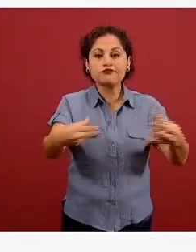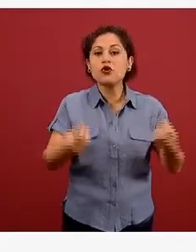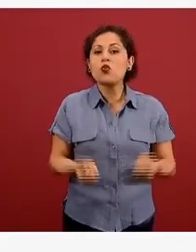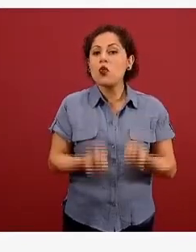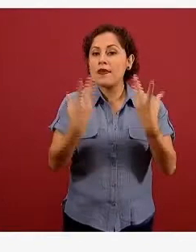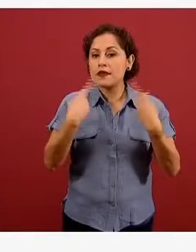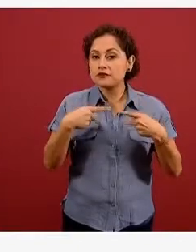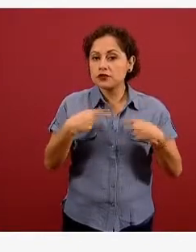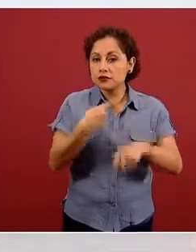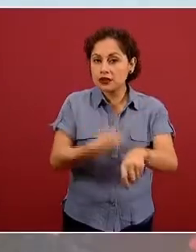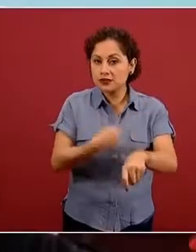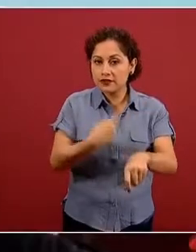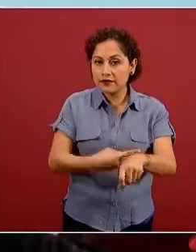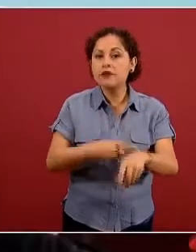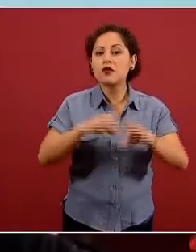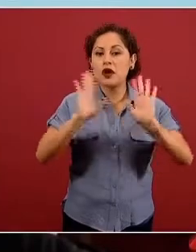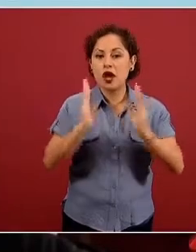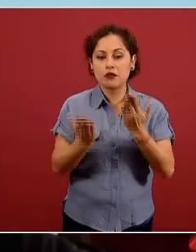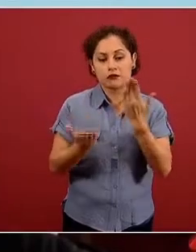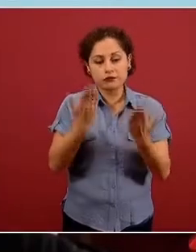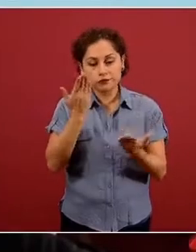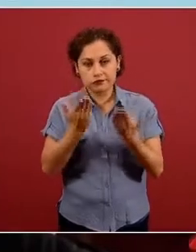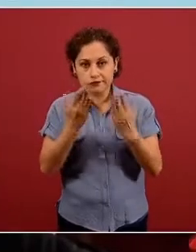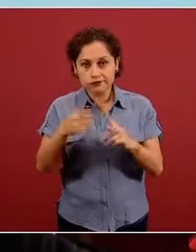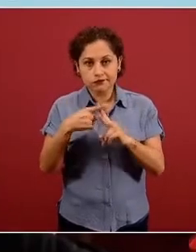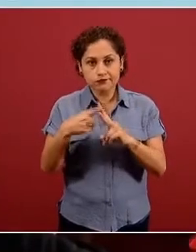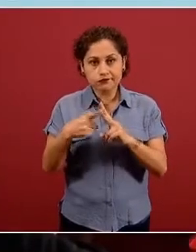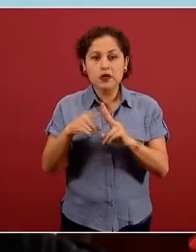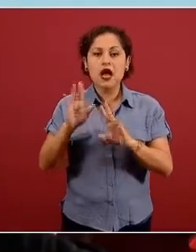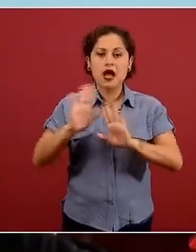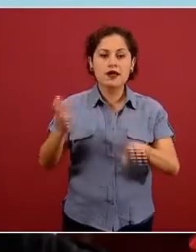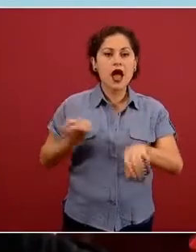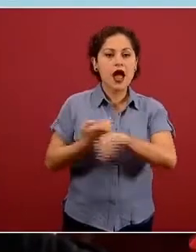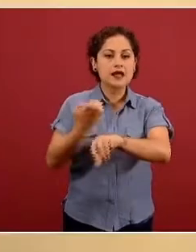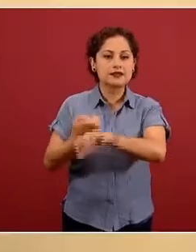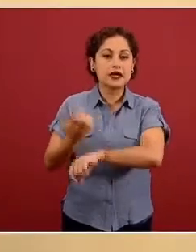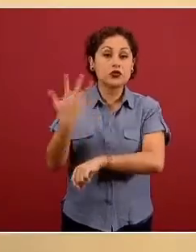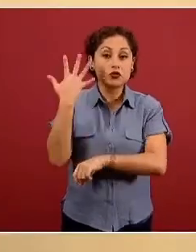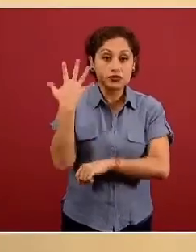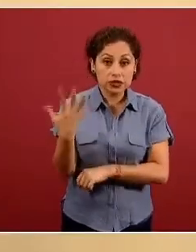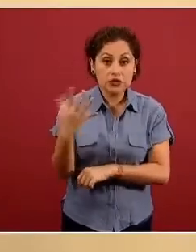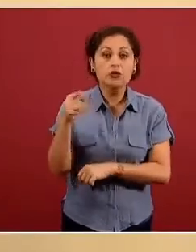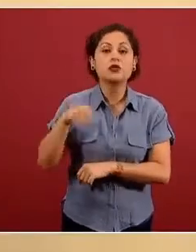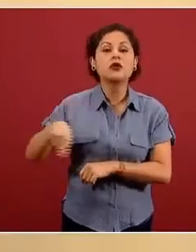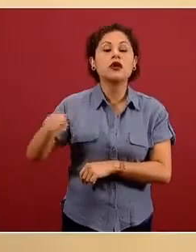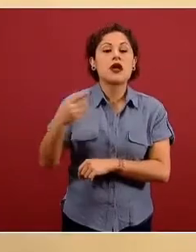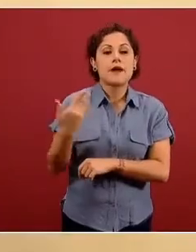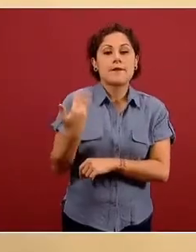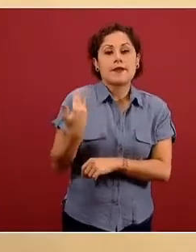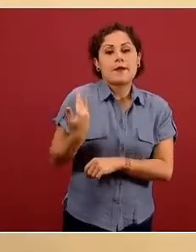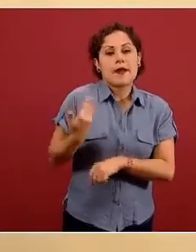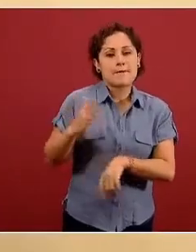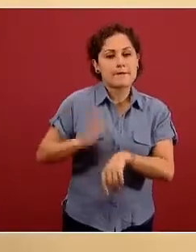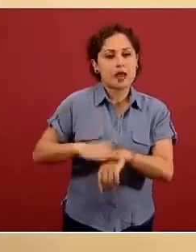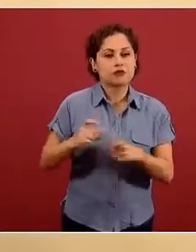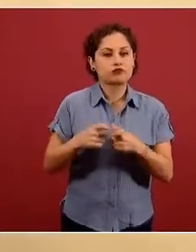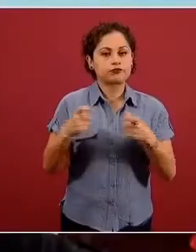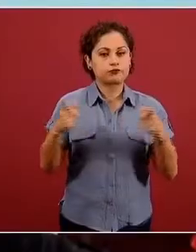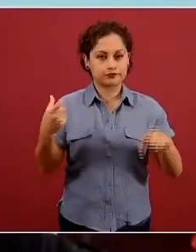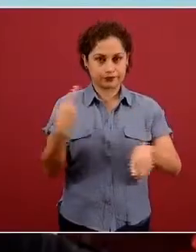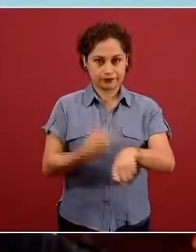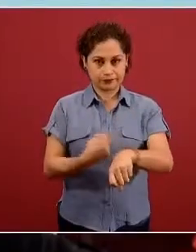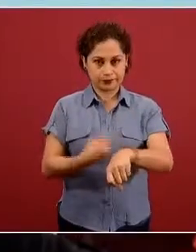lo mismo, que estas 5 regiones del país son las que tienen la mayor actividad reciente de la epidemia. La